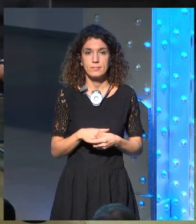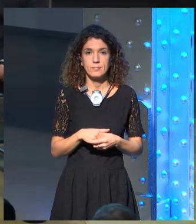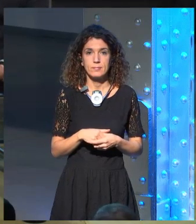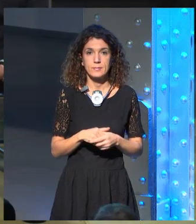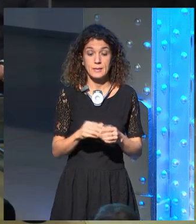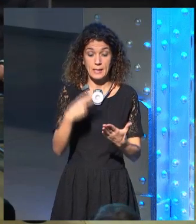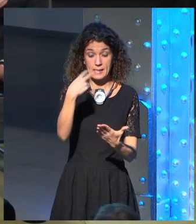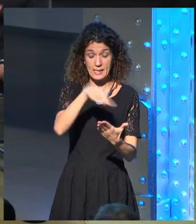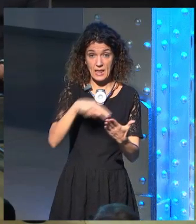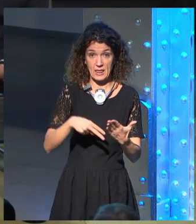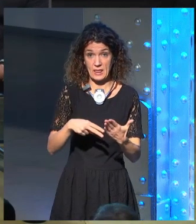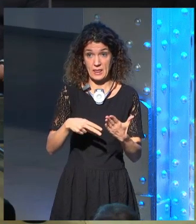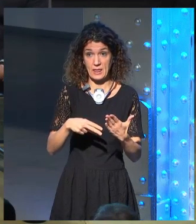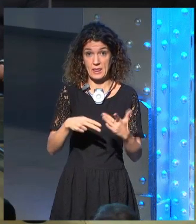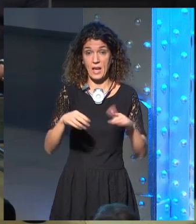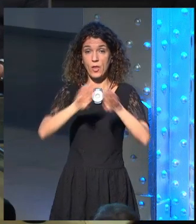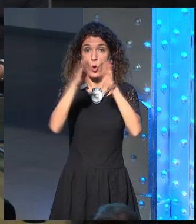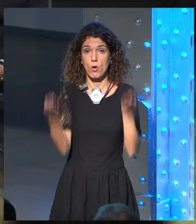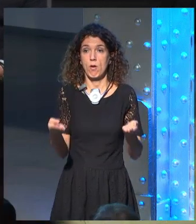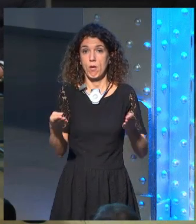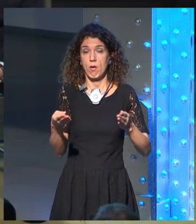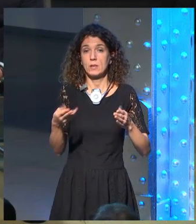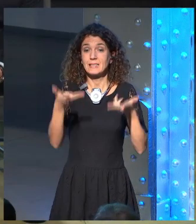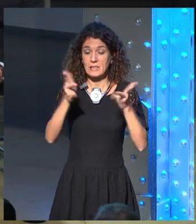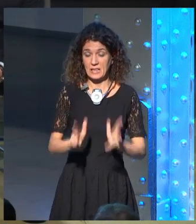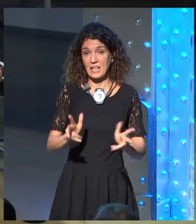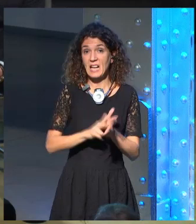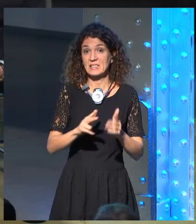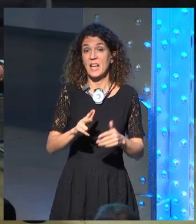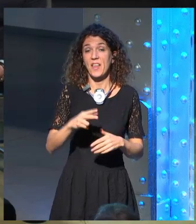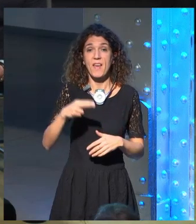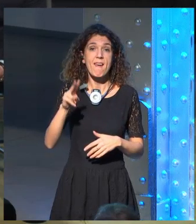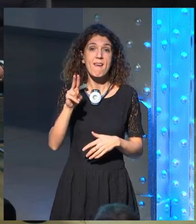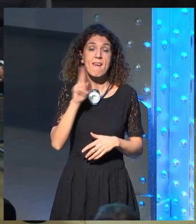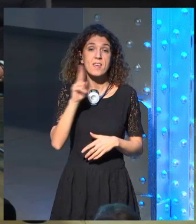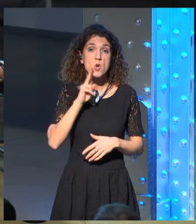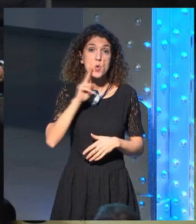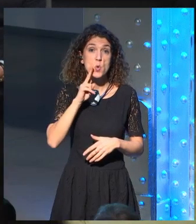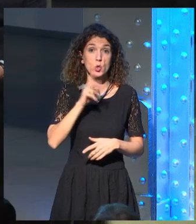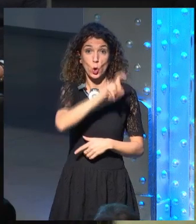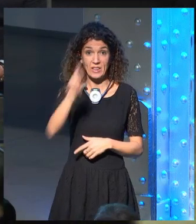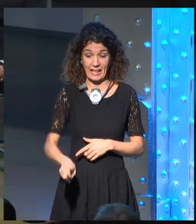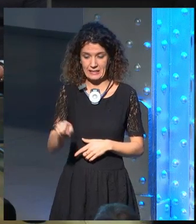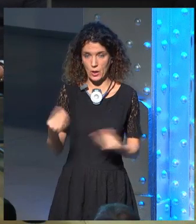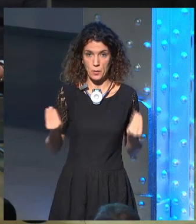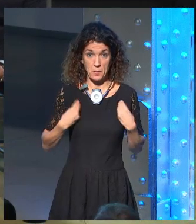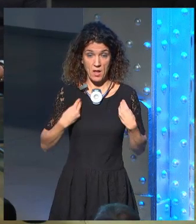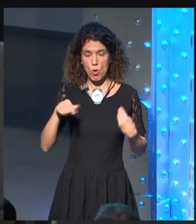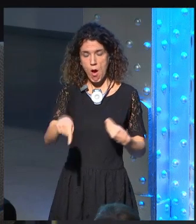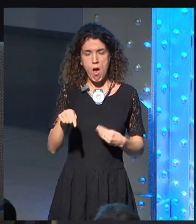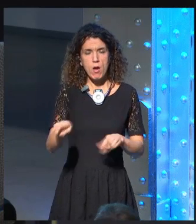Estoy sentado en la cabecera de la mesa del comedor, en mi casa de Houston, Texas, acabando de cenar con mi